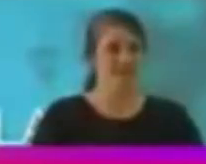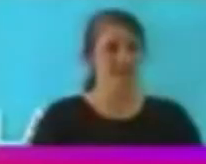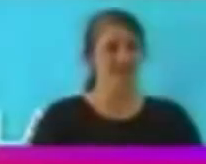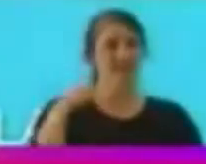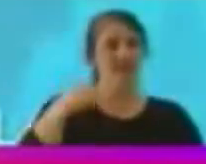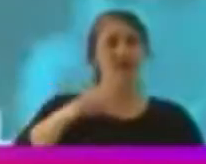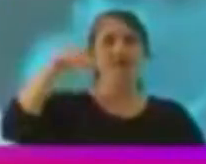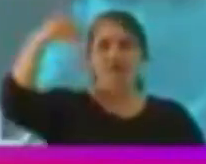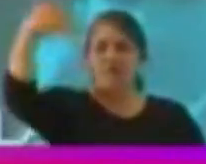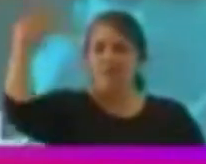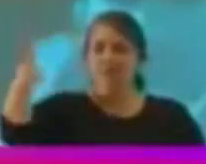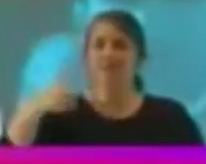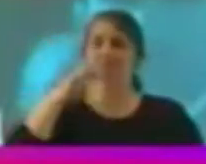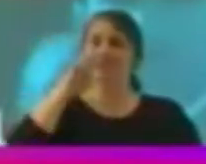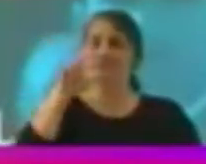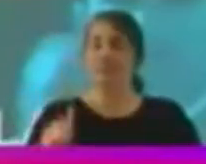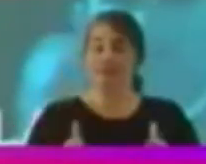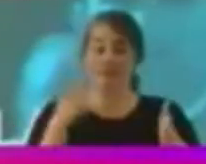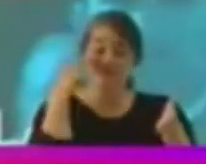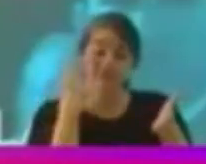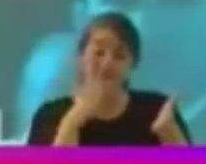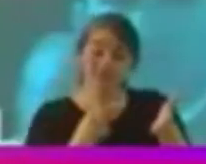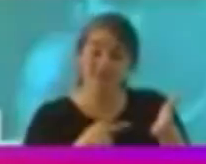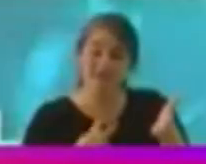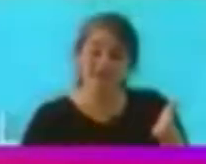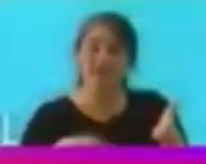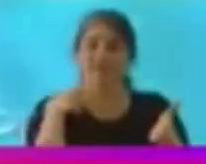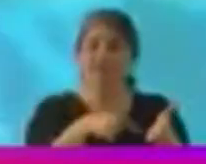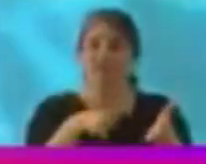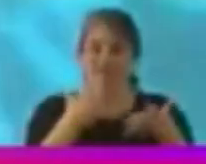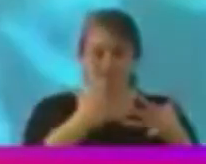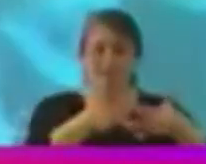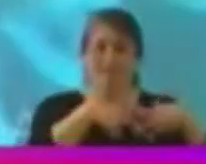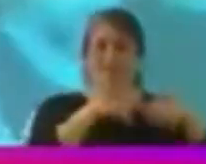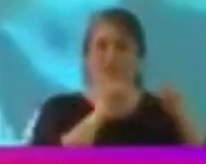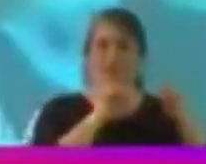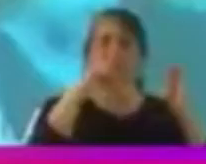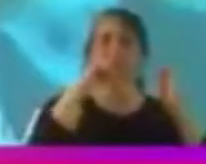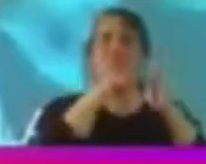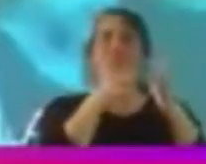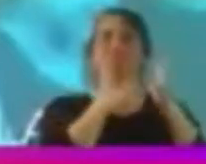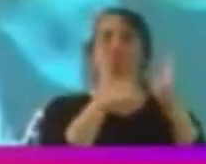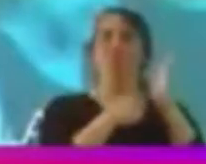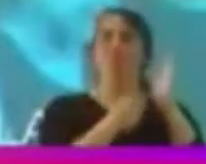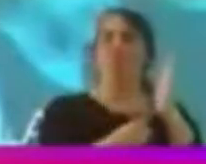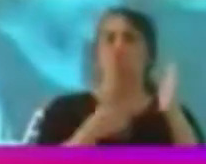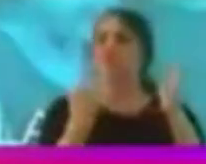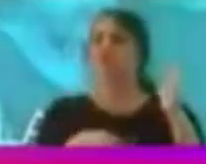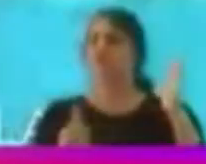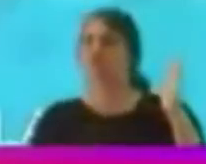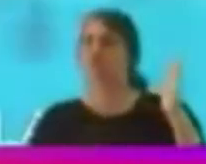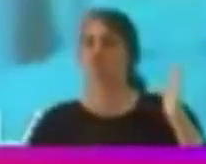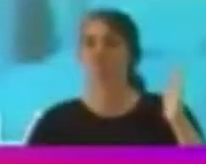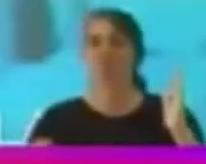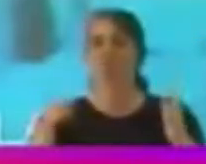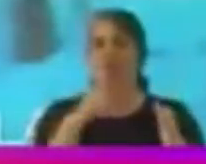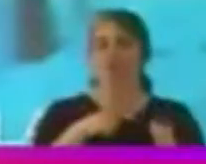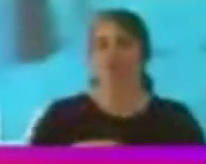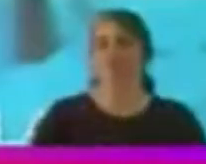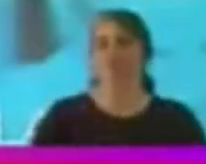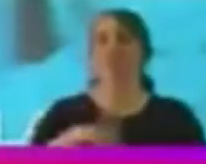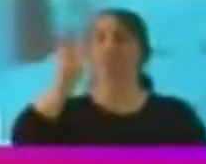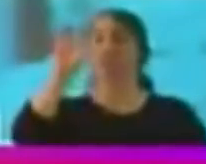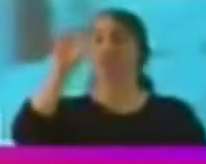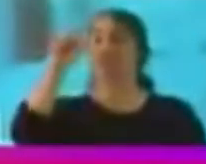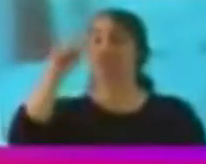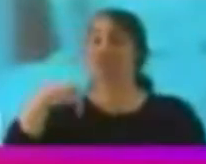la valorización de los servicios ecosistémicos, es decir, la valorización de los servicios que el ambiente de la provincia brinda para el